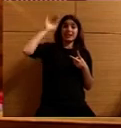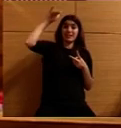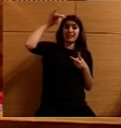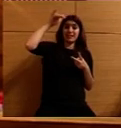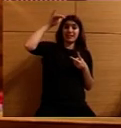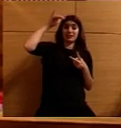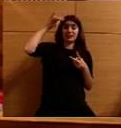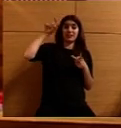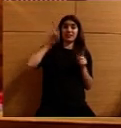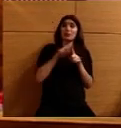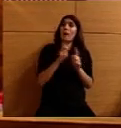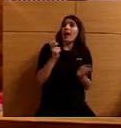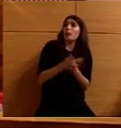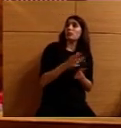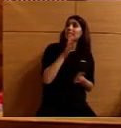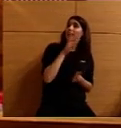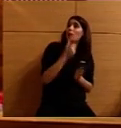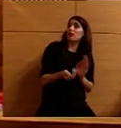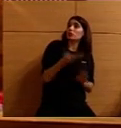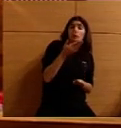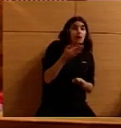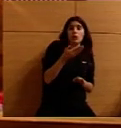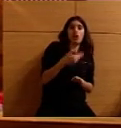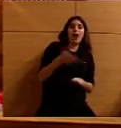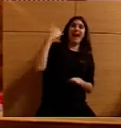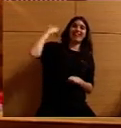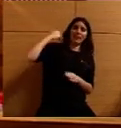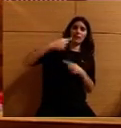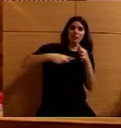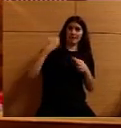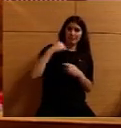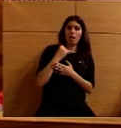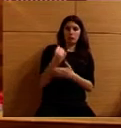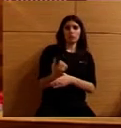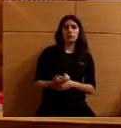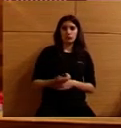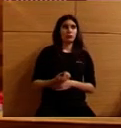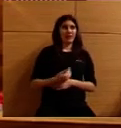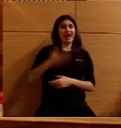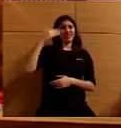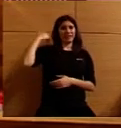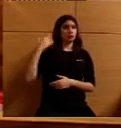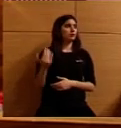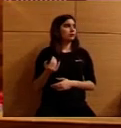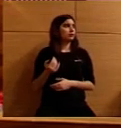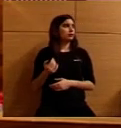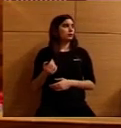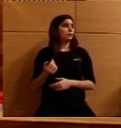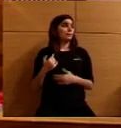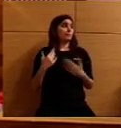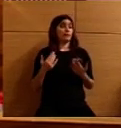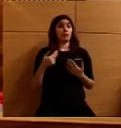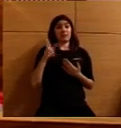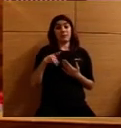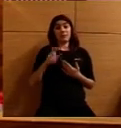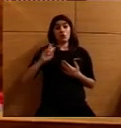Generalitat no está apostando desde ahora por la subida eléctrica, apostaba por esas familias desde mucho antes de la subida de la luz, cuando también